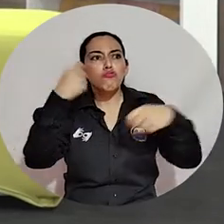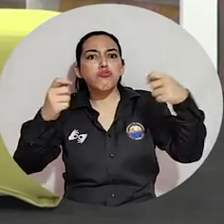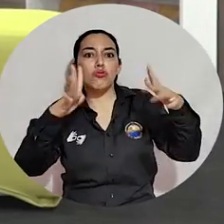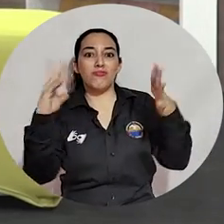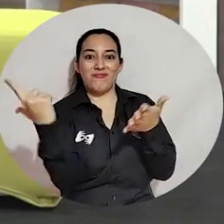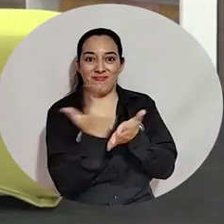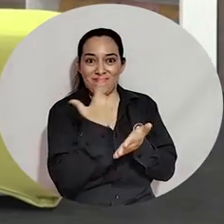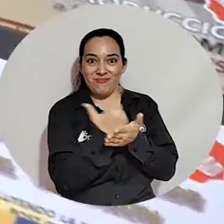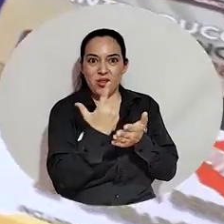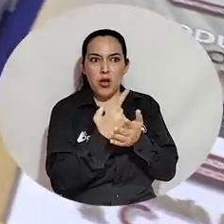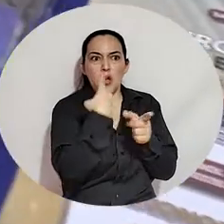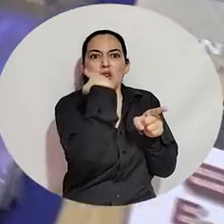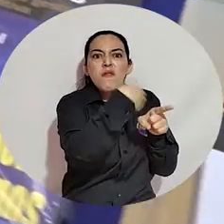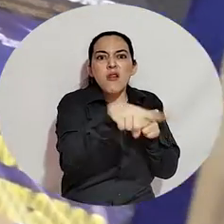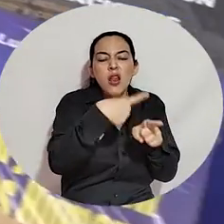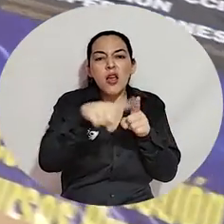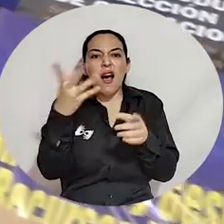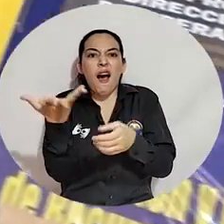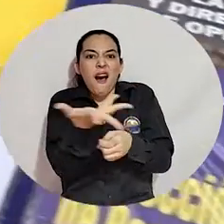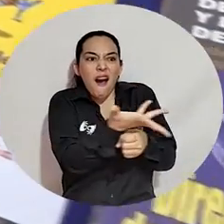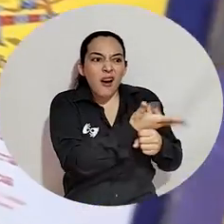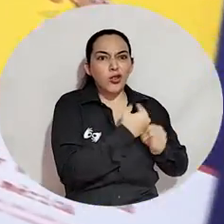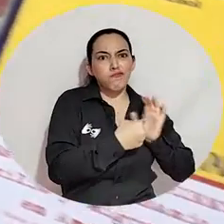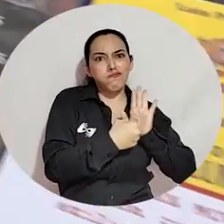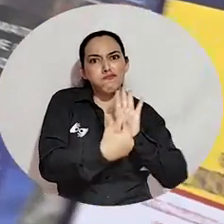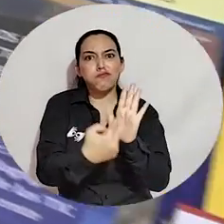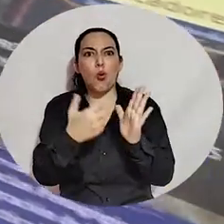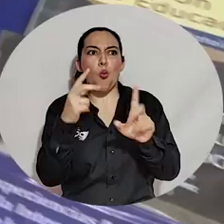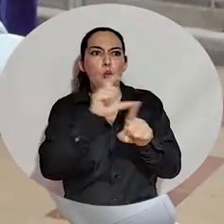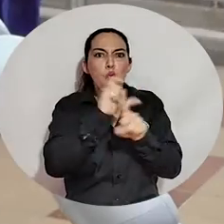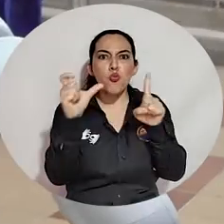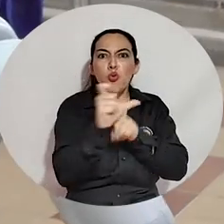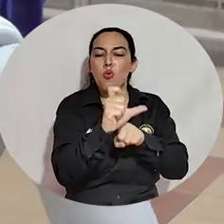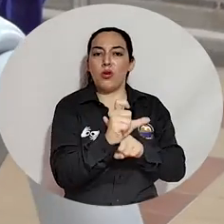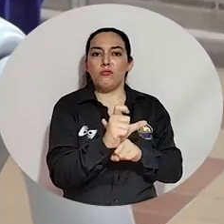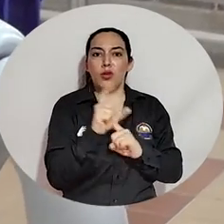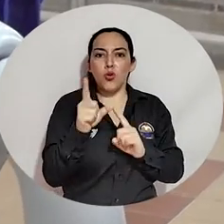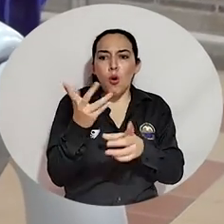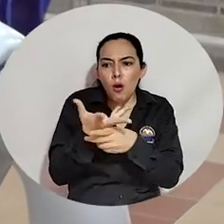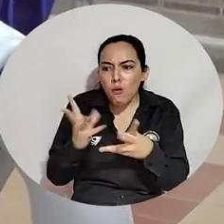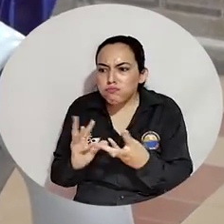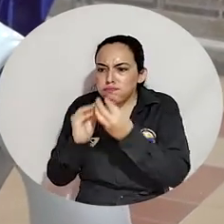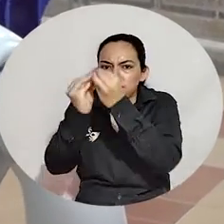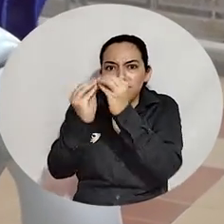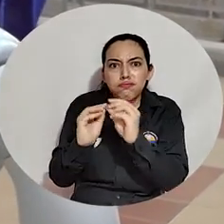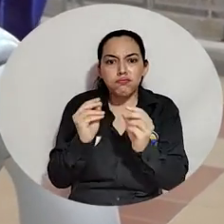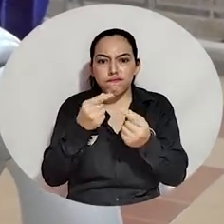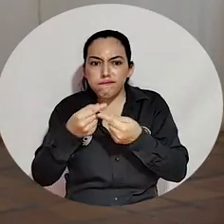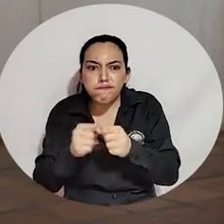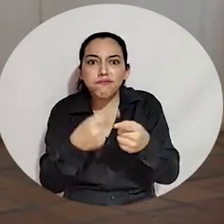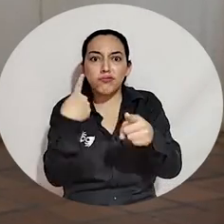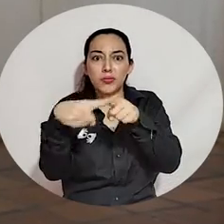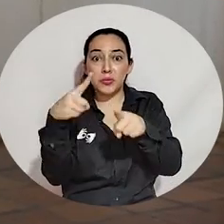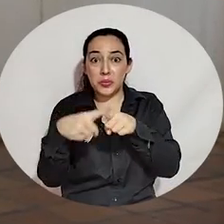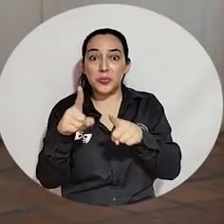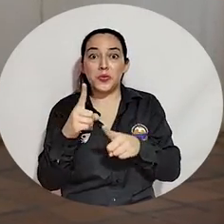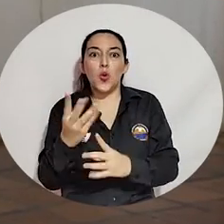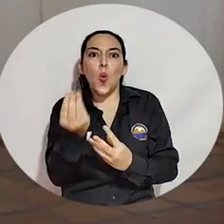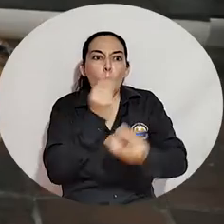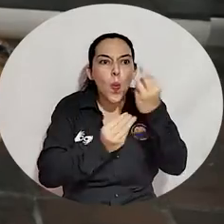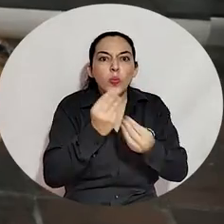divulgar, distribuir y comercializar libros, mostrar diversas expresiones artísticas y culturales, disfrutar de artesanías y stands